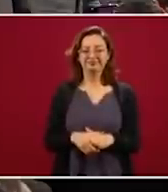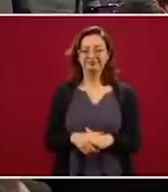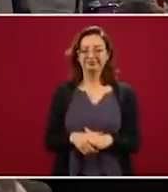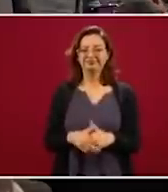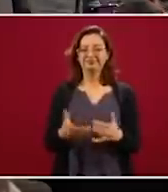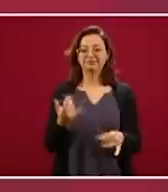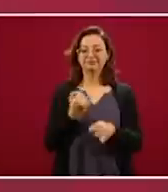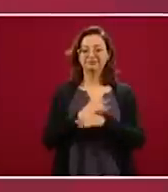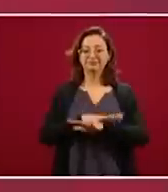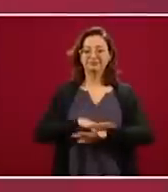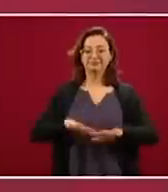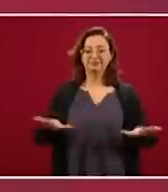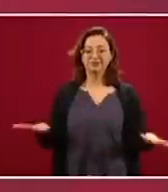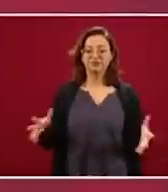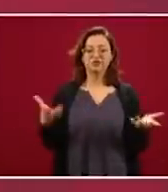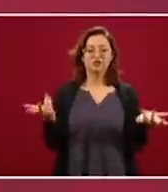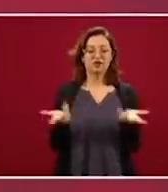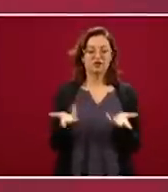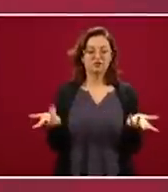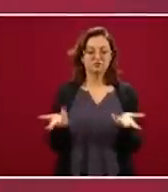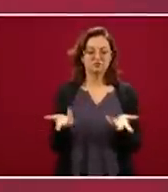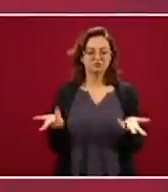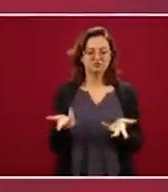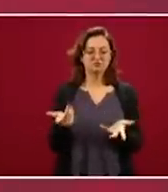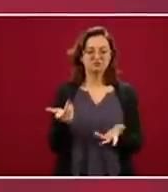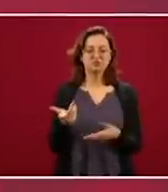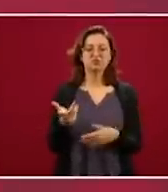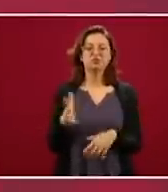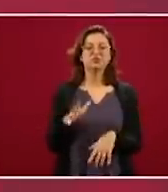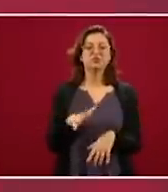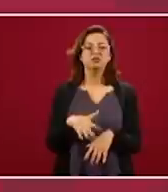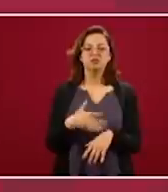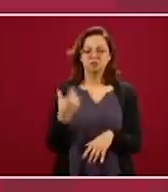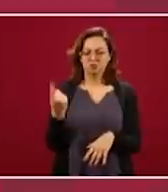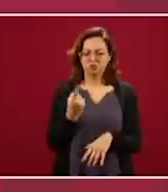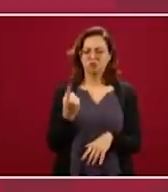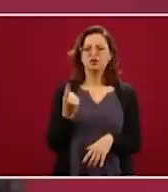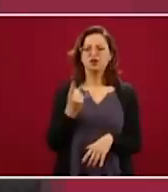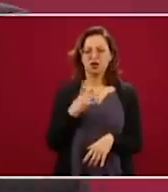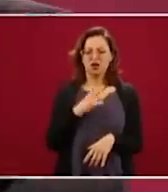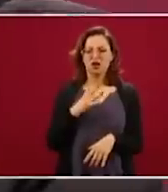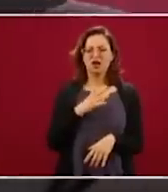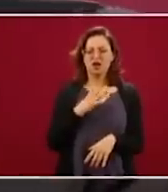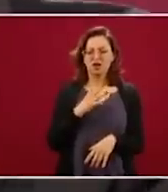te informe de lo que están haciendo, porque sí se está